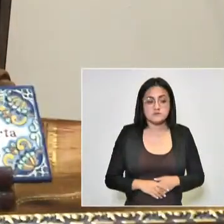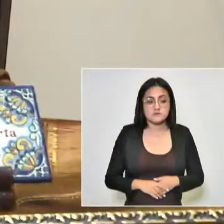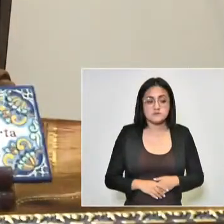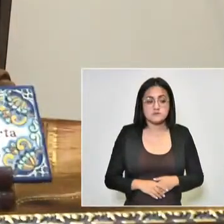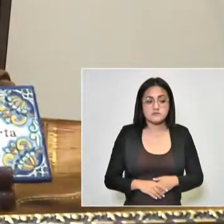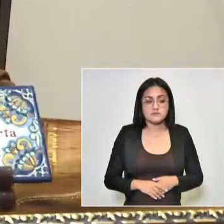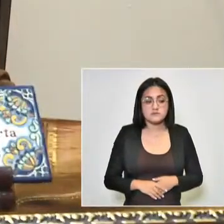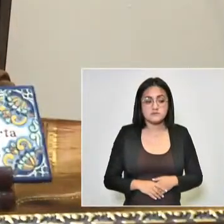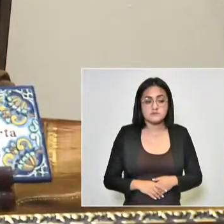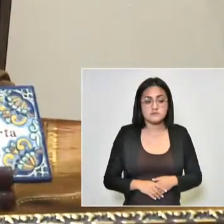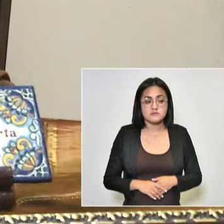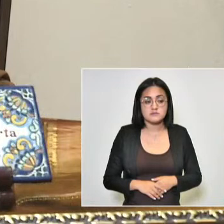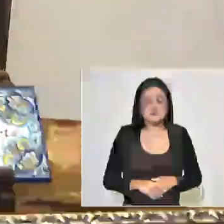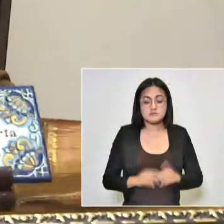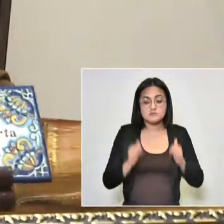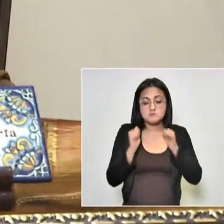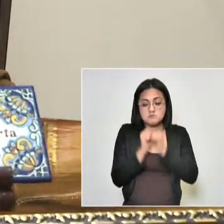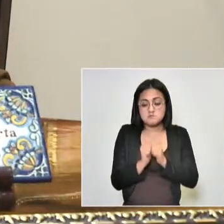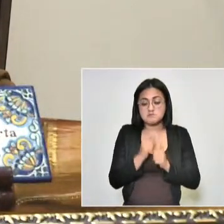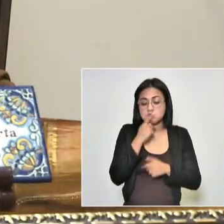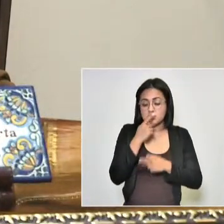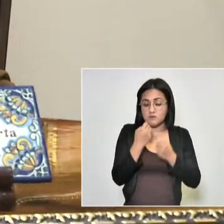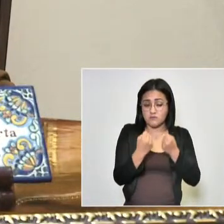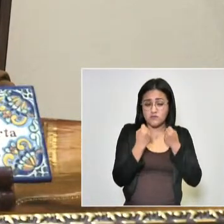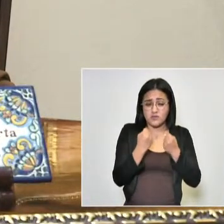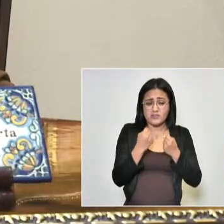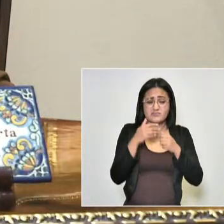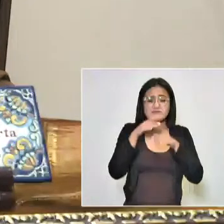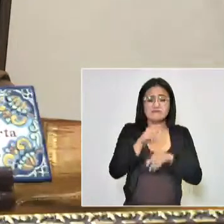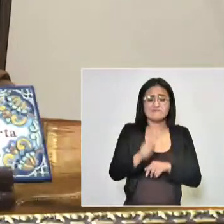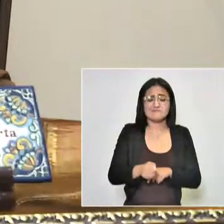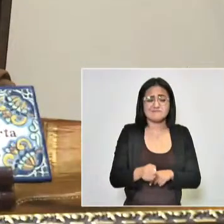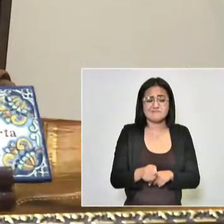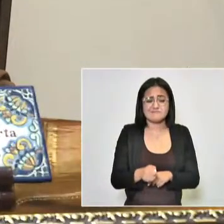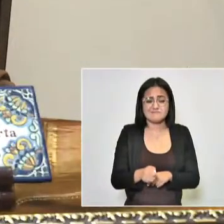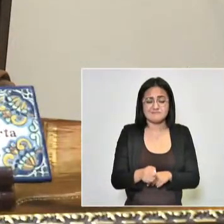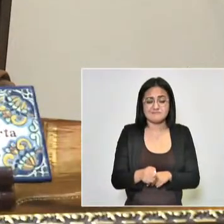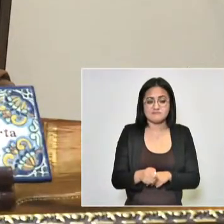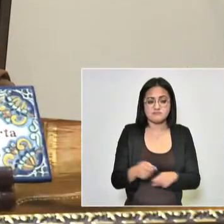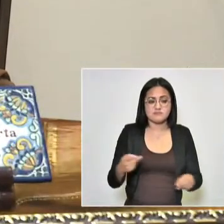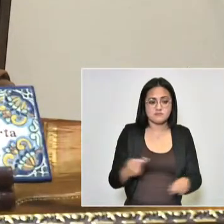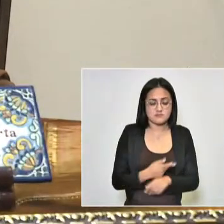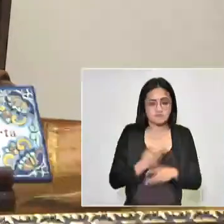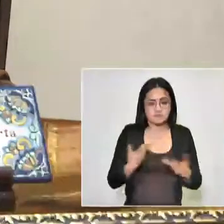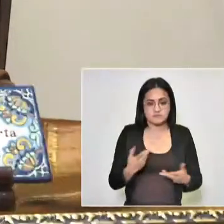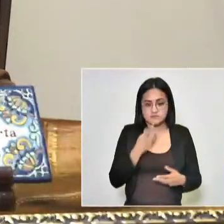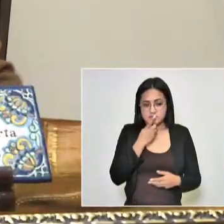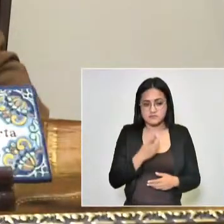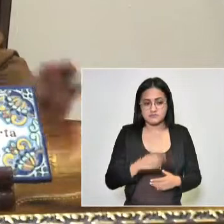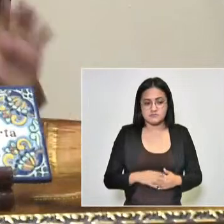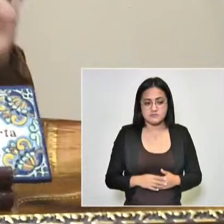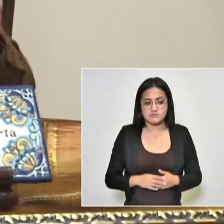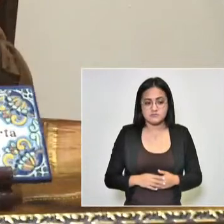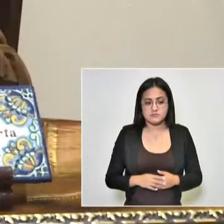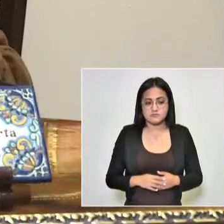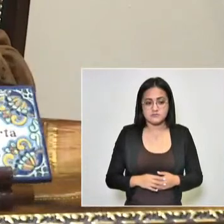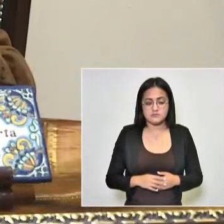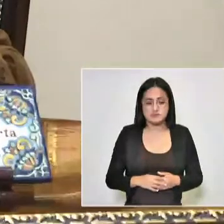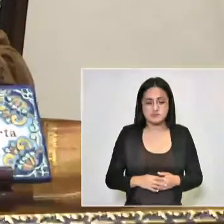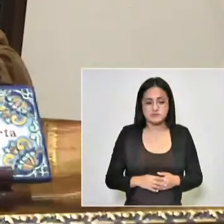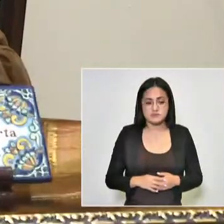con declaraciones fuertes sobre eso que se ha dicho, que él no ha dicho,